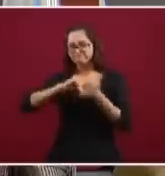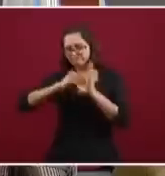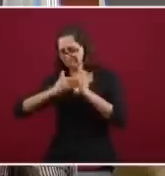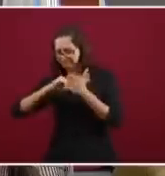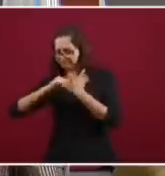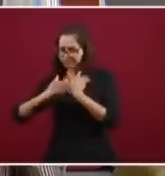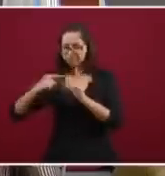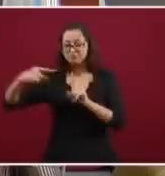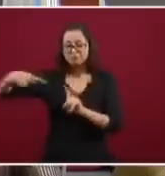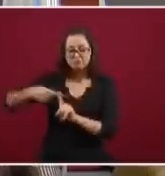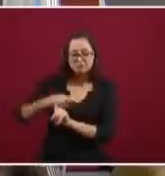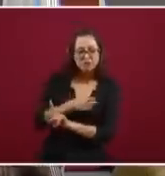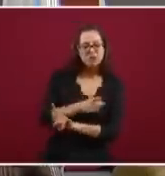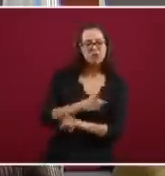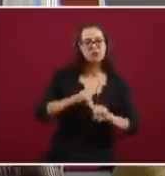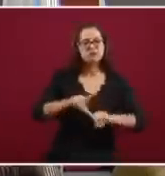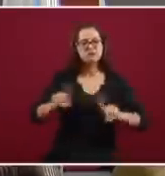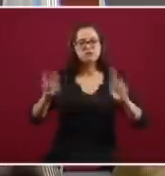Entonces, a esto le llaman